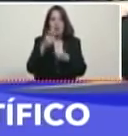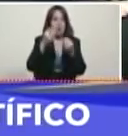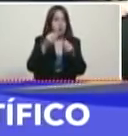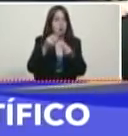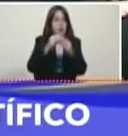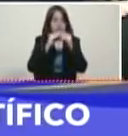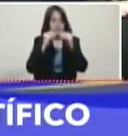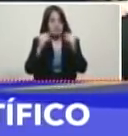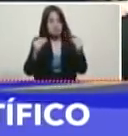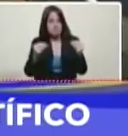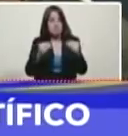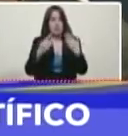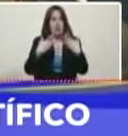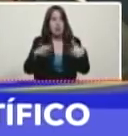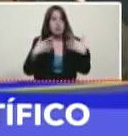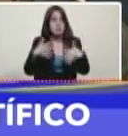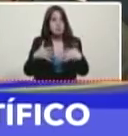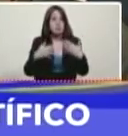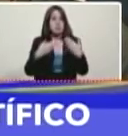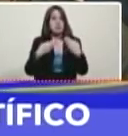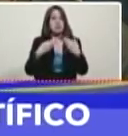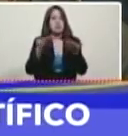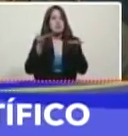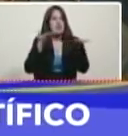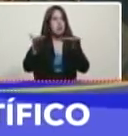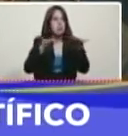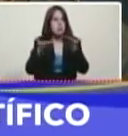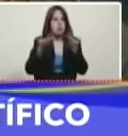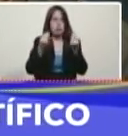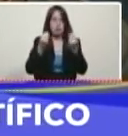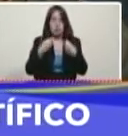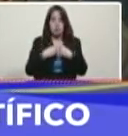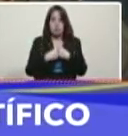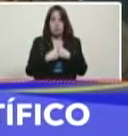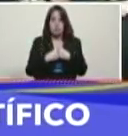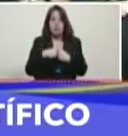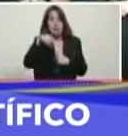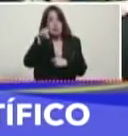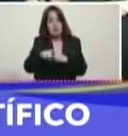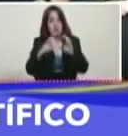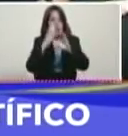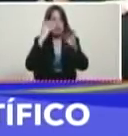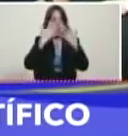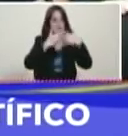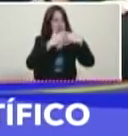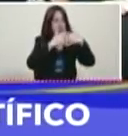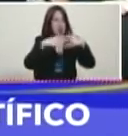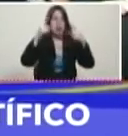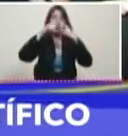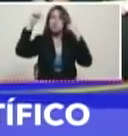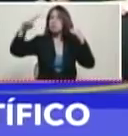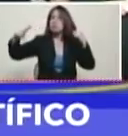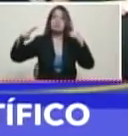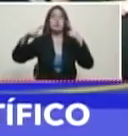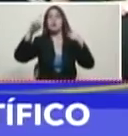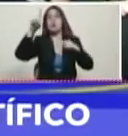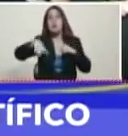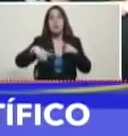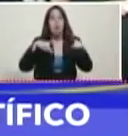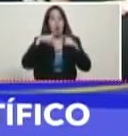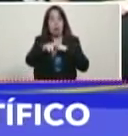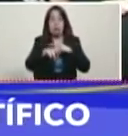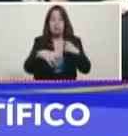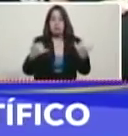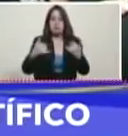áreas, los servicios públicos. Ya este Consejo ha avanzado, presidente, en la reparación de transformadores, que sirve para la guerra que hay contra